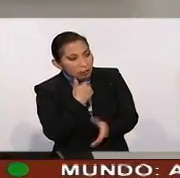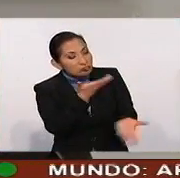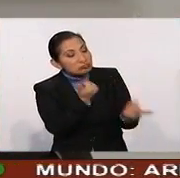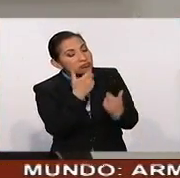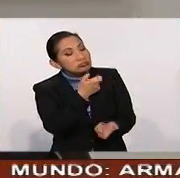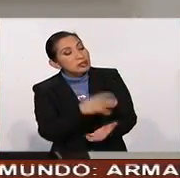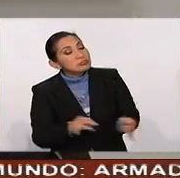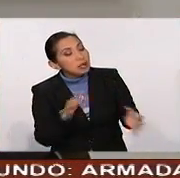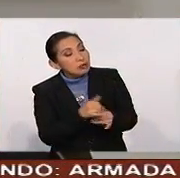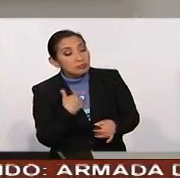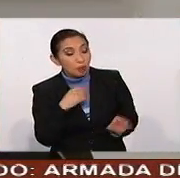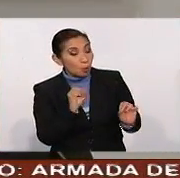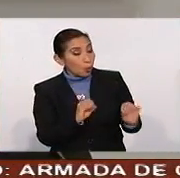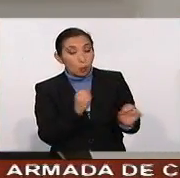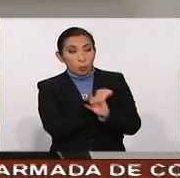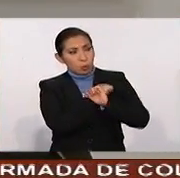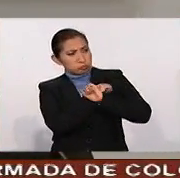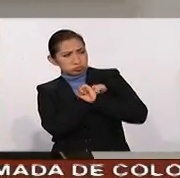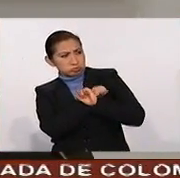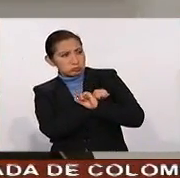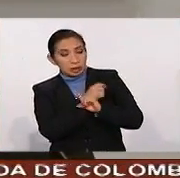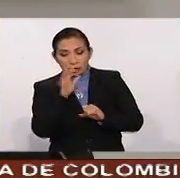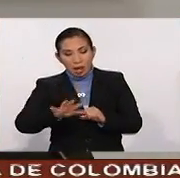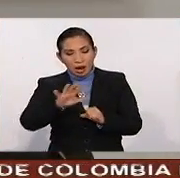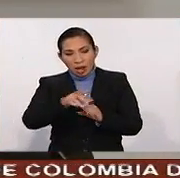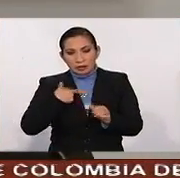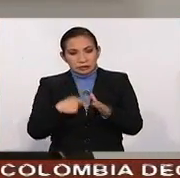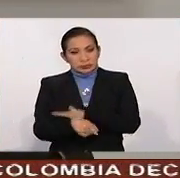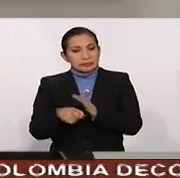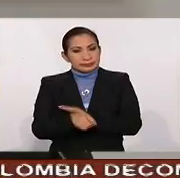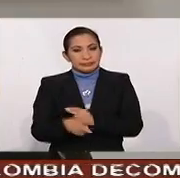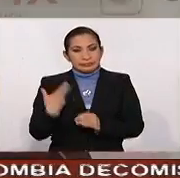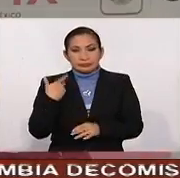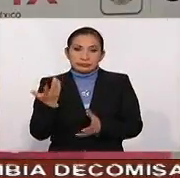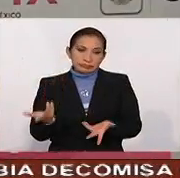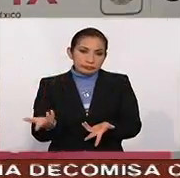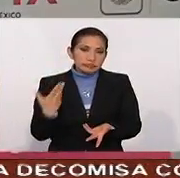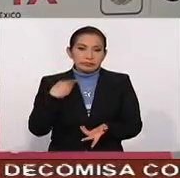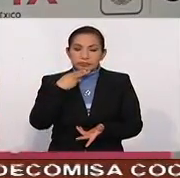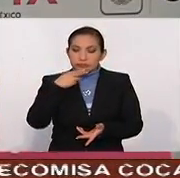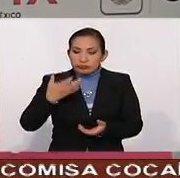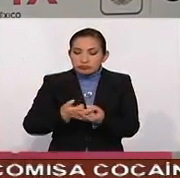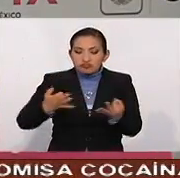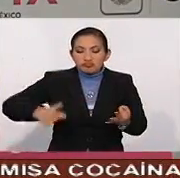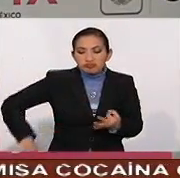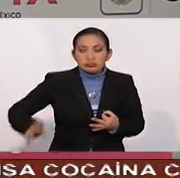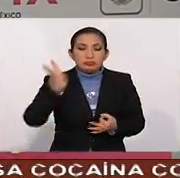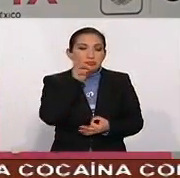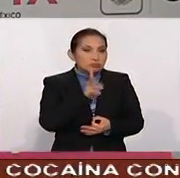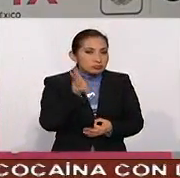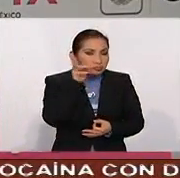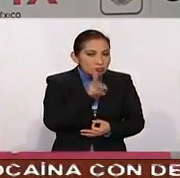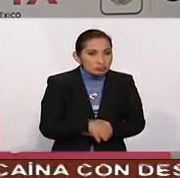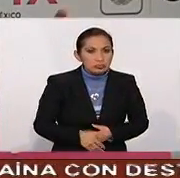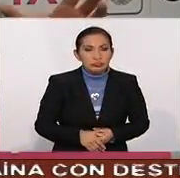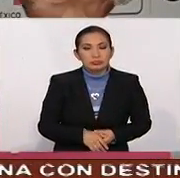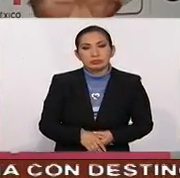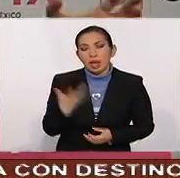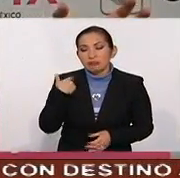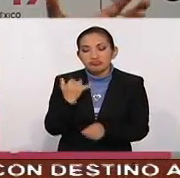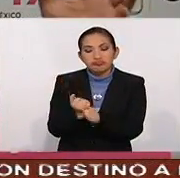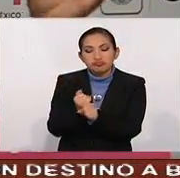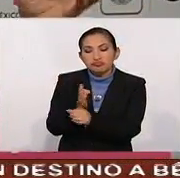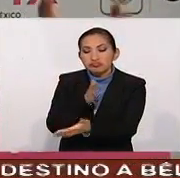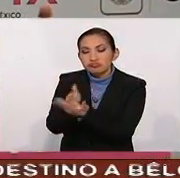rendición de cuentas y en muchos casos con áreas muy corruptas, en permisos de uso de suelo, en cuestiones de verificación e